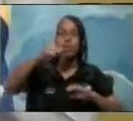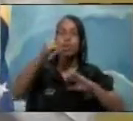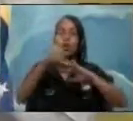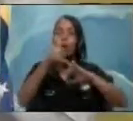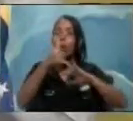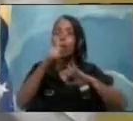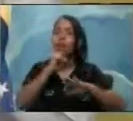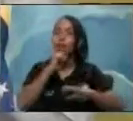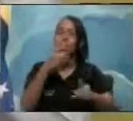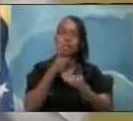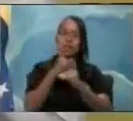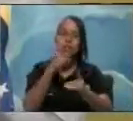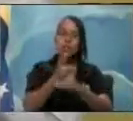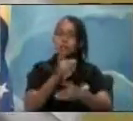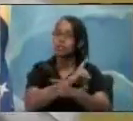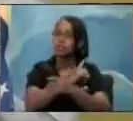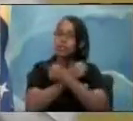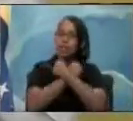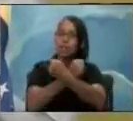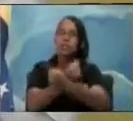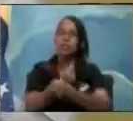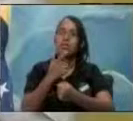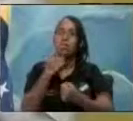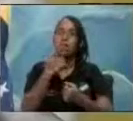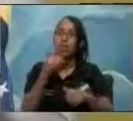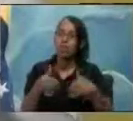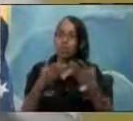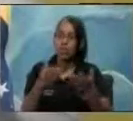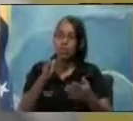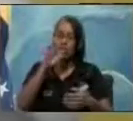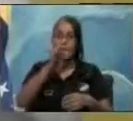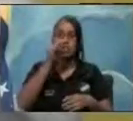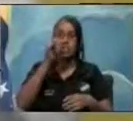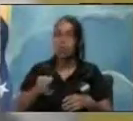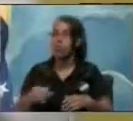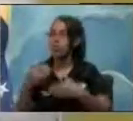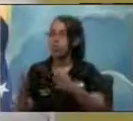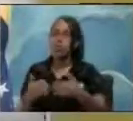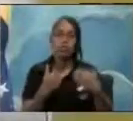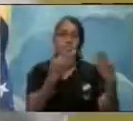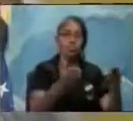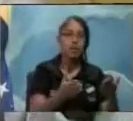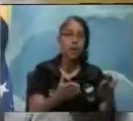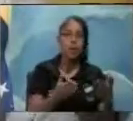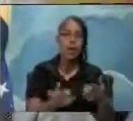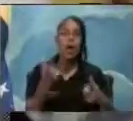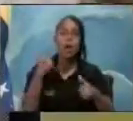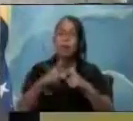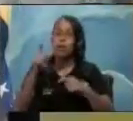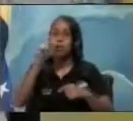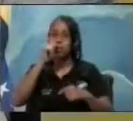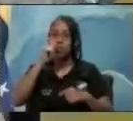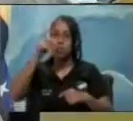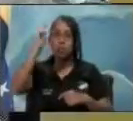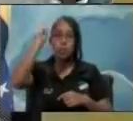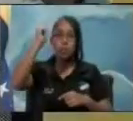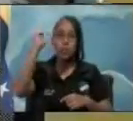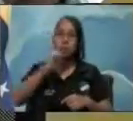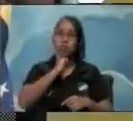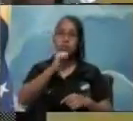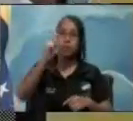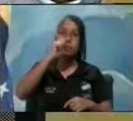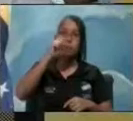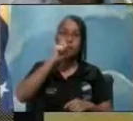era el discípulo del amor. Si algo le daban a Juan, estoy seguro que Juan lo regalaba, lo repartía. Y Pedro era el